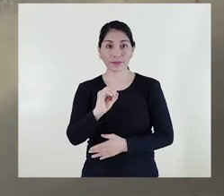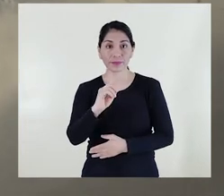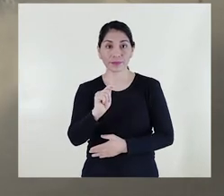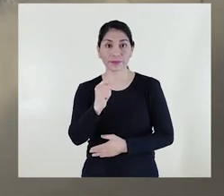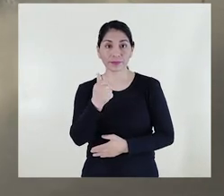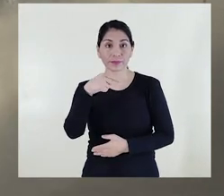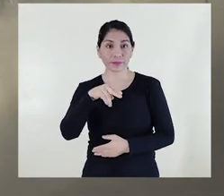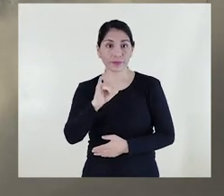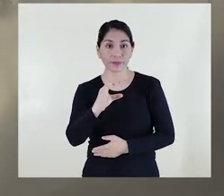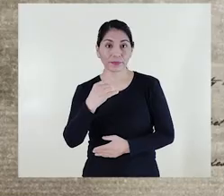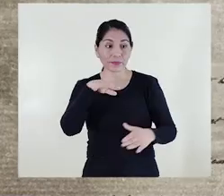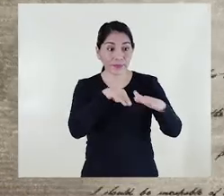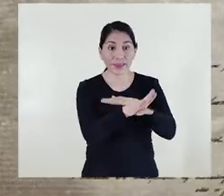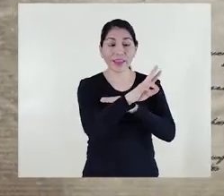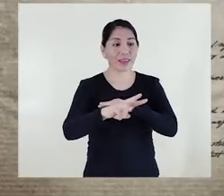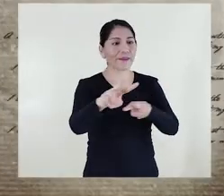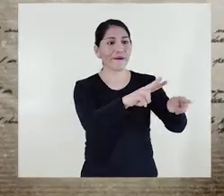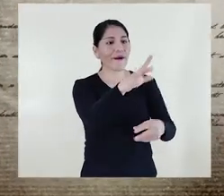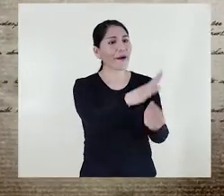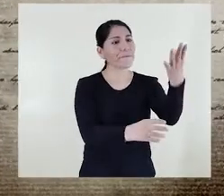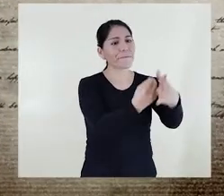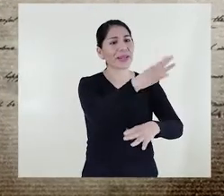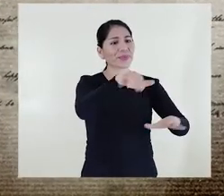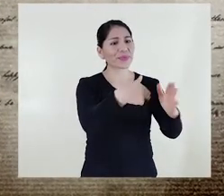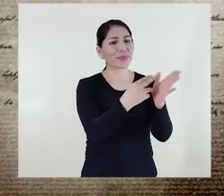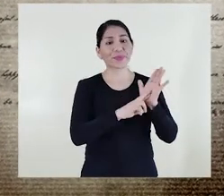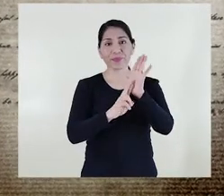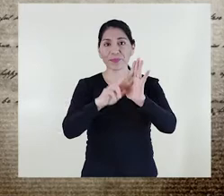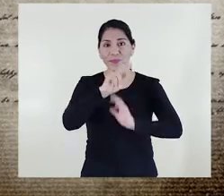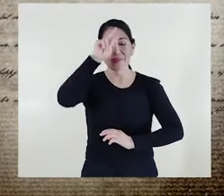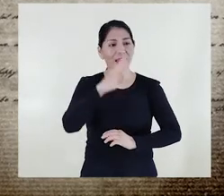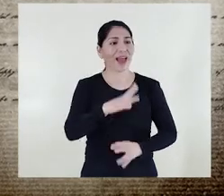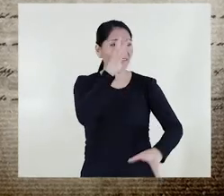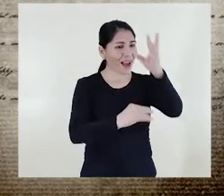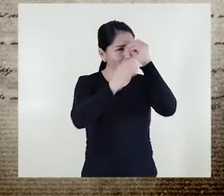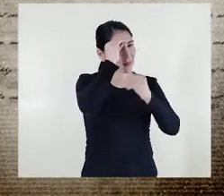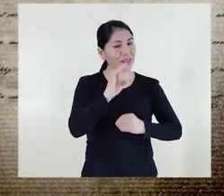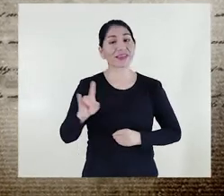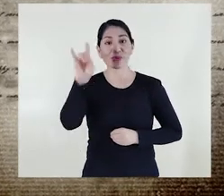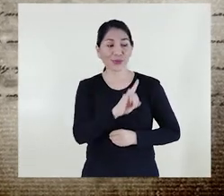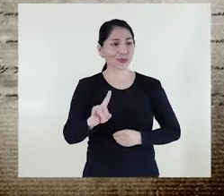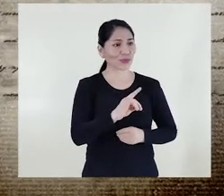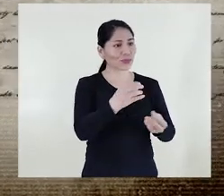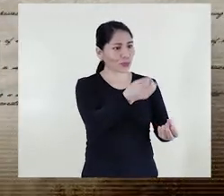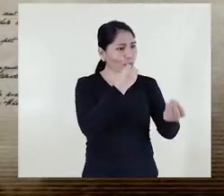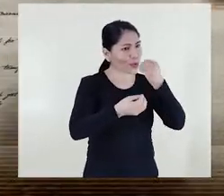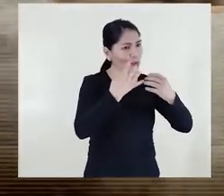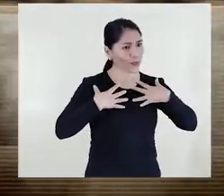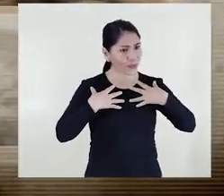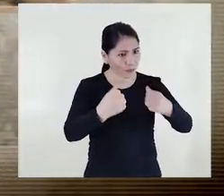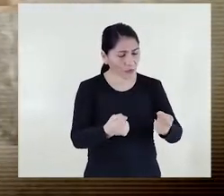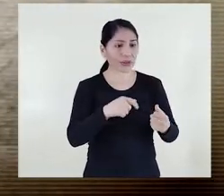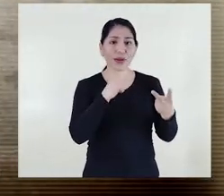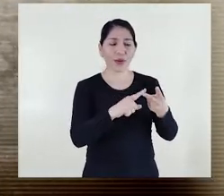Jardín botánico. Por dentro, las especies representativas del Perú sirven para aprender de su uso curativo, nutritivo,